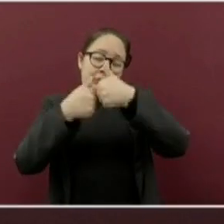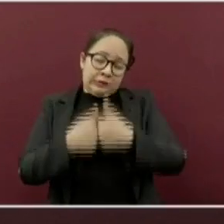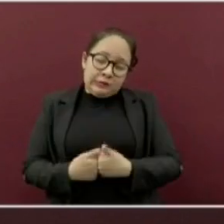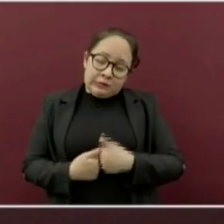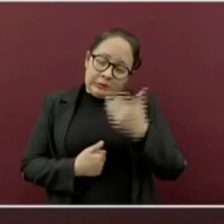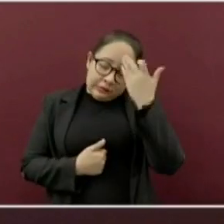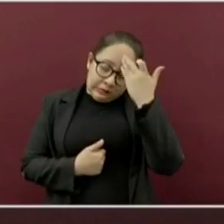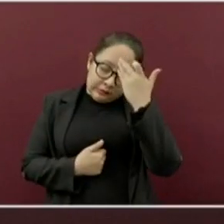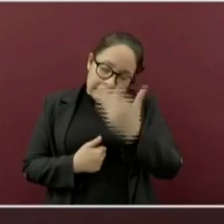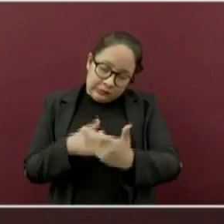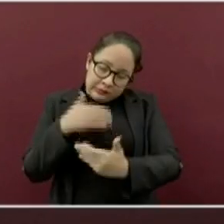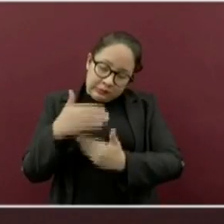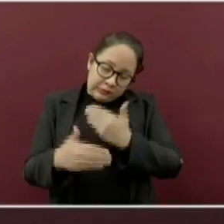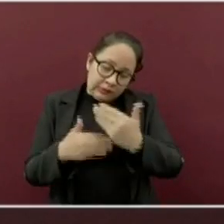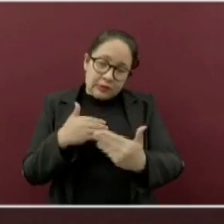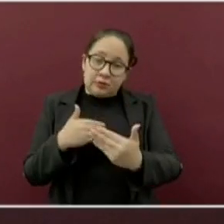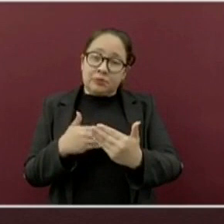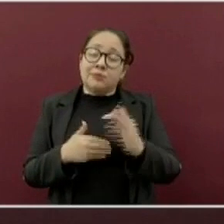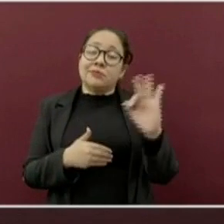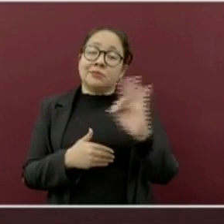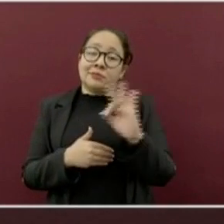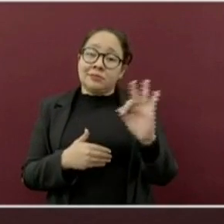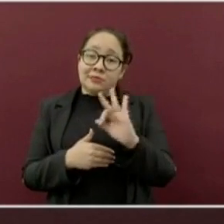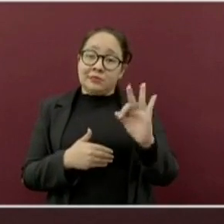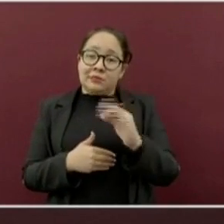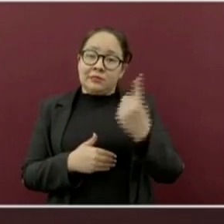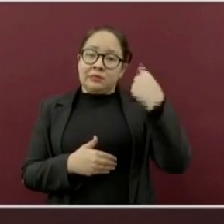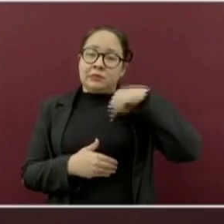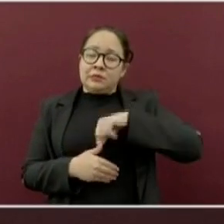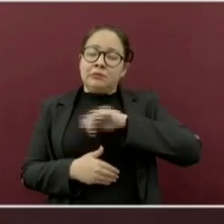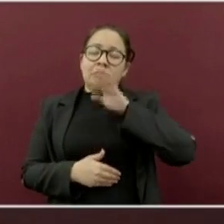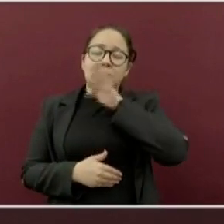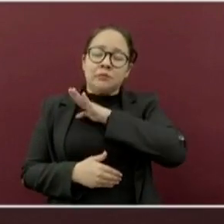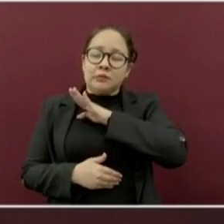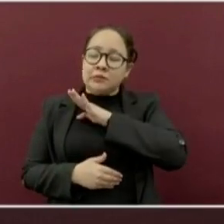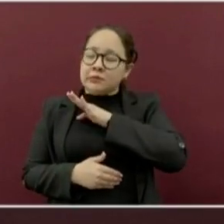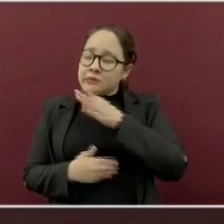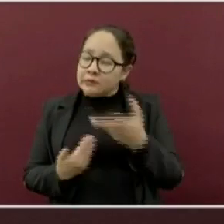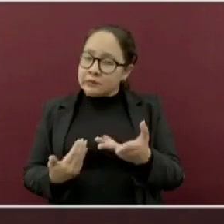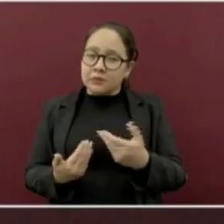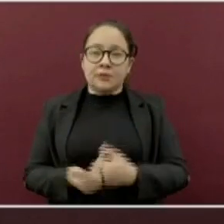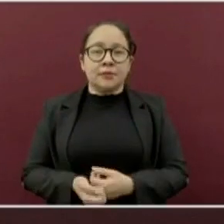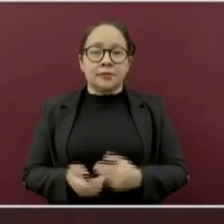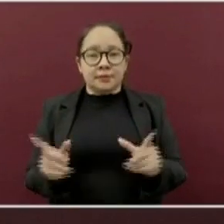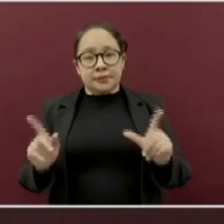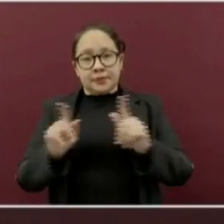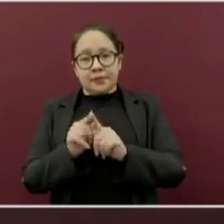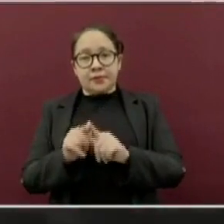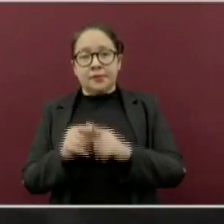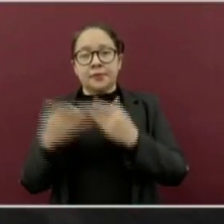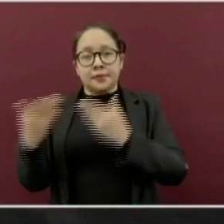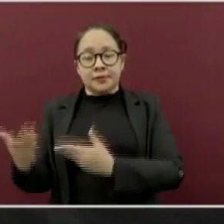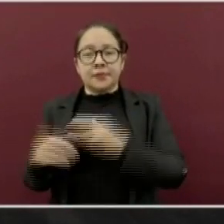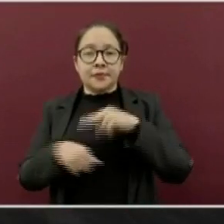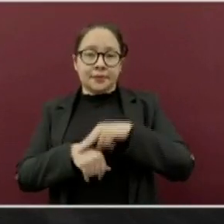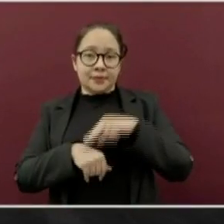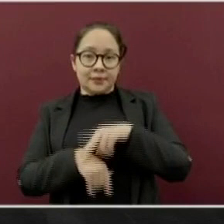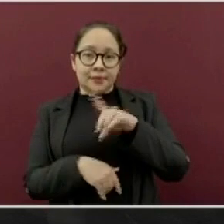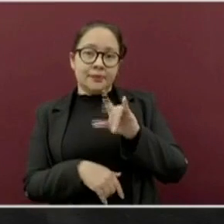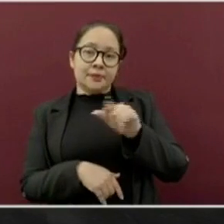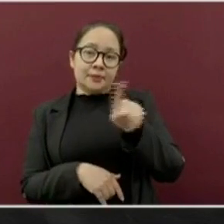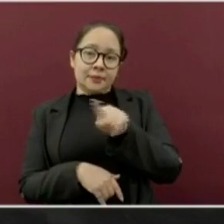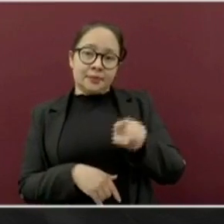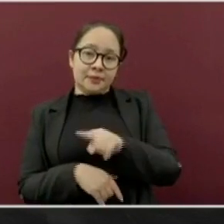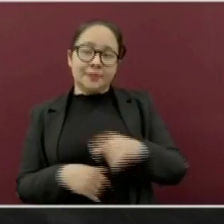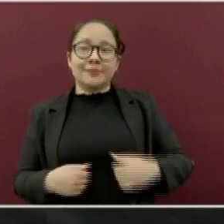más prolongada, incluso quedar con alguna afectación mayor. Por mi parte es todo. Continúa usted, doctora Díaz del Castillo